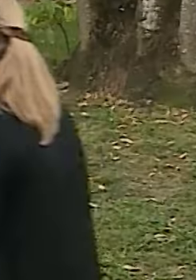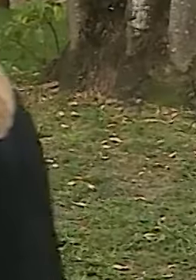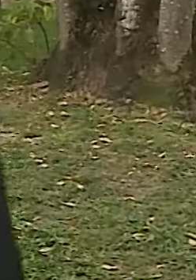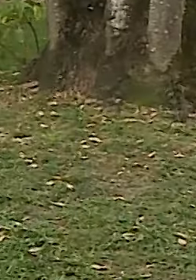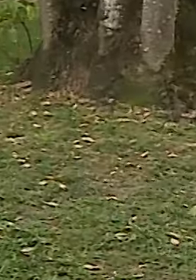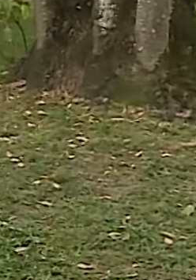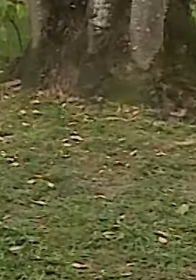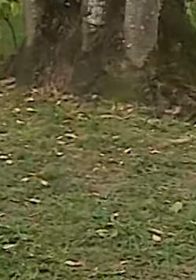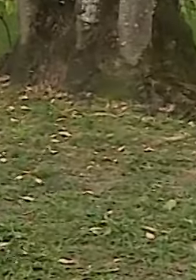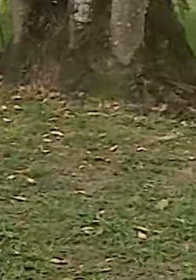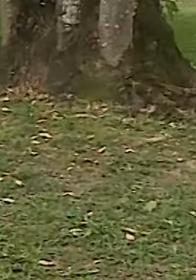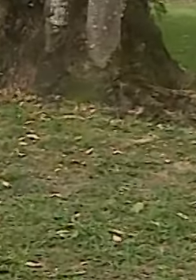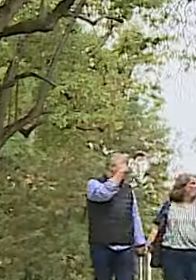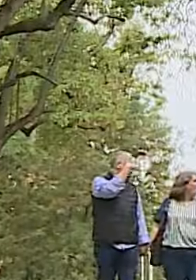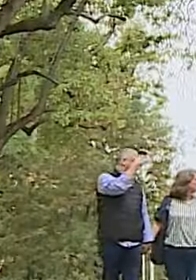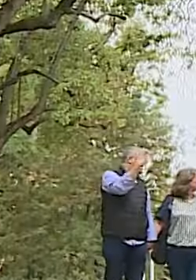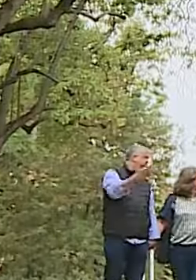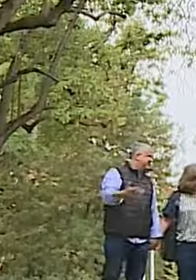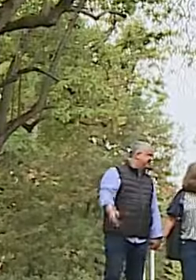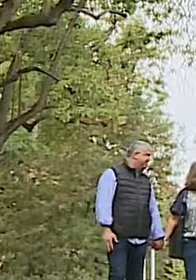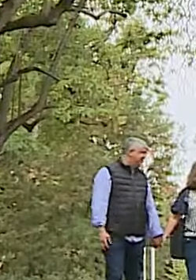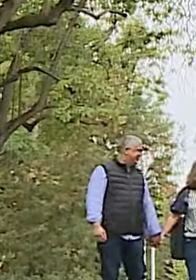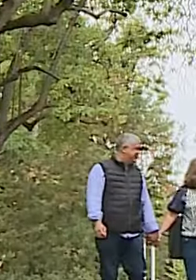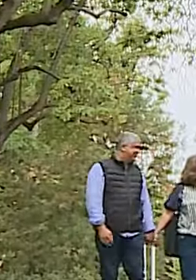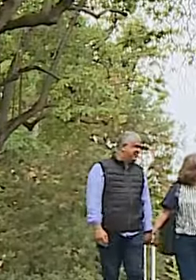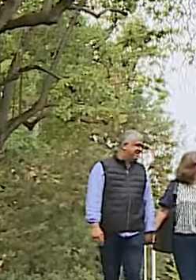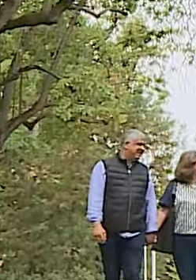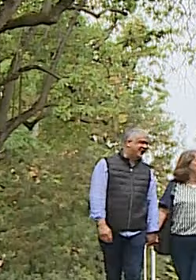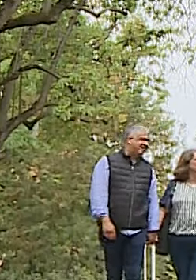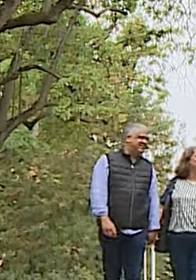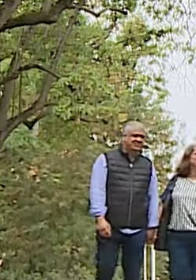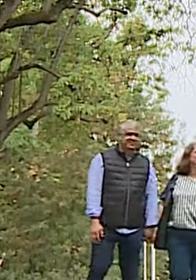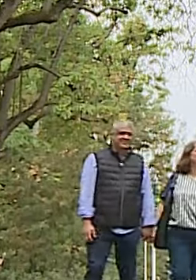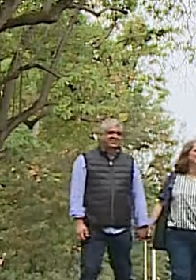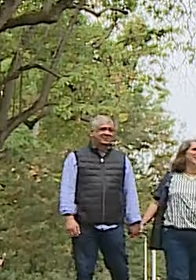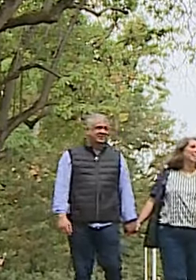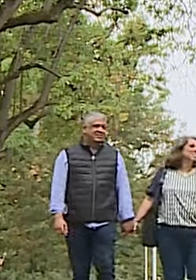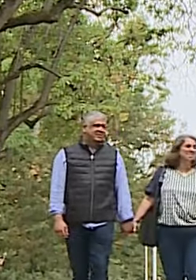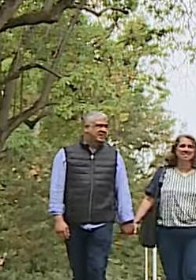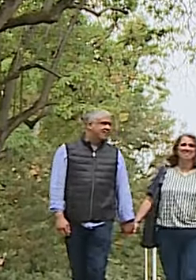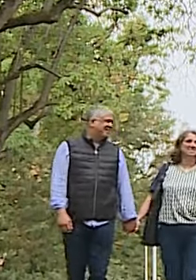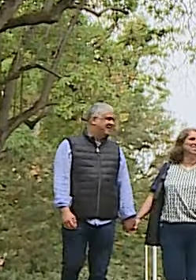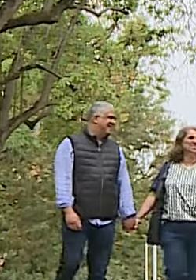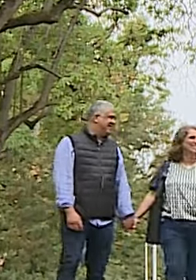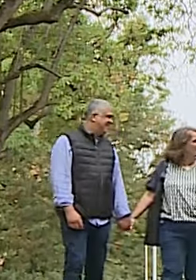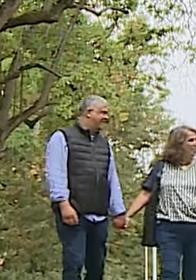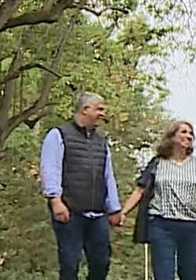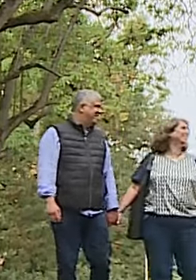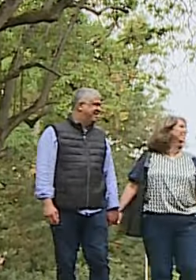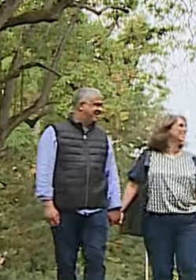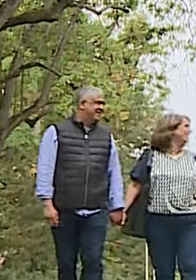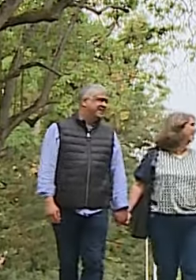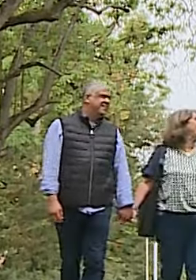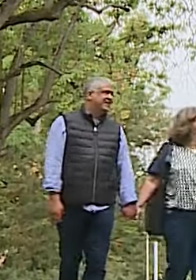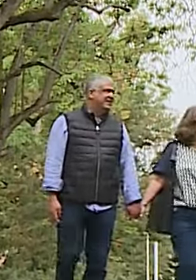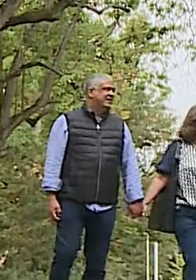consegue-se de várias maneiras. Por um lado, com retiros que mostram aos esposos a grandeza e a beleza da sua vocação e